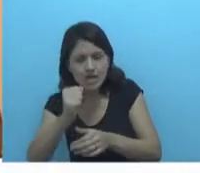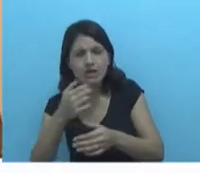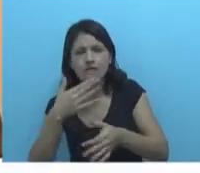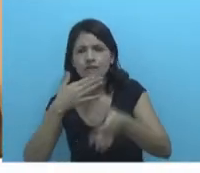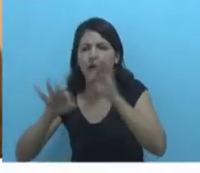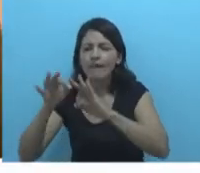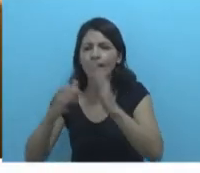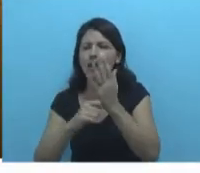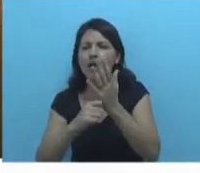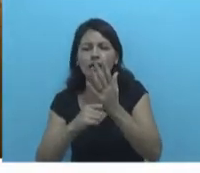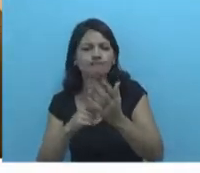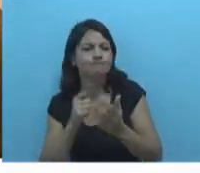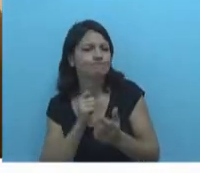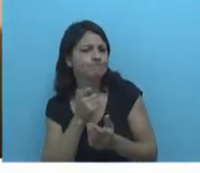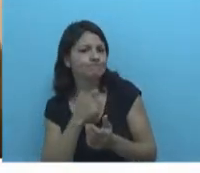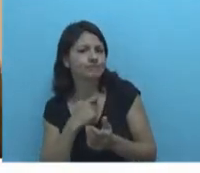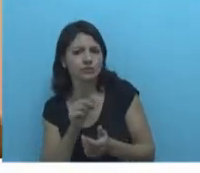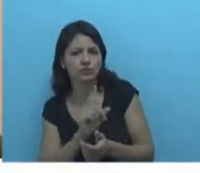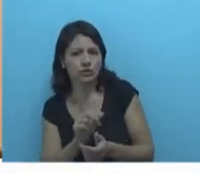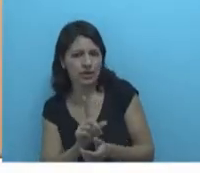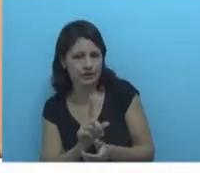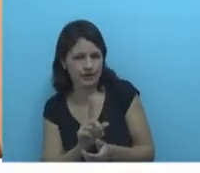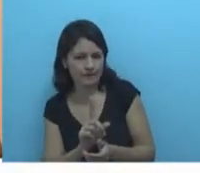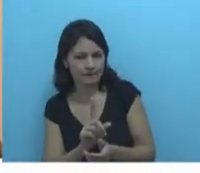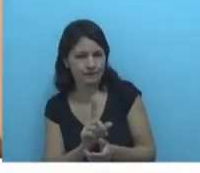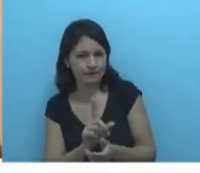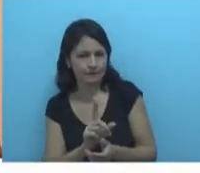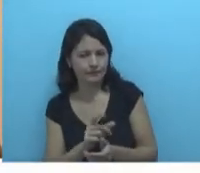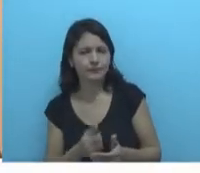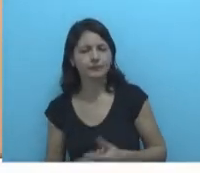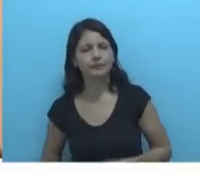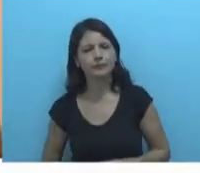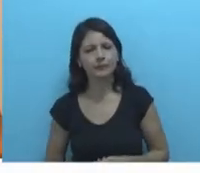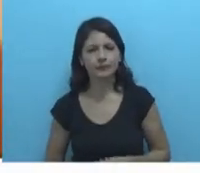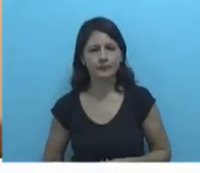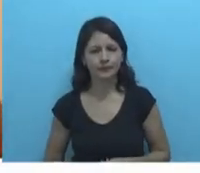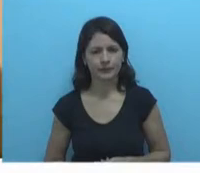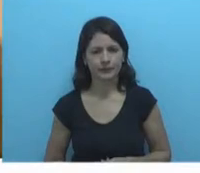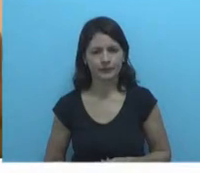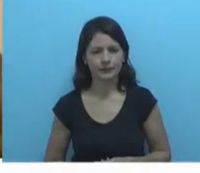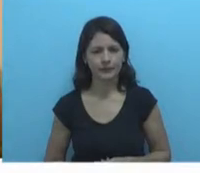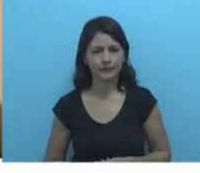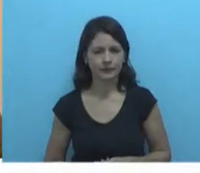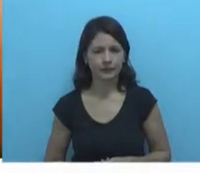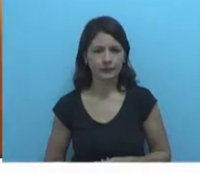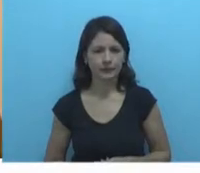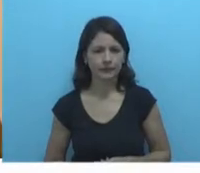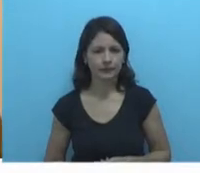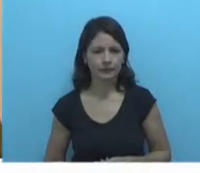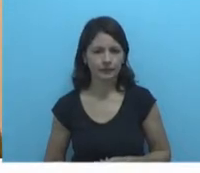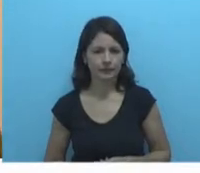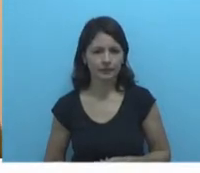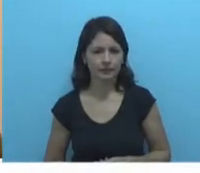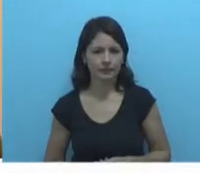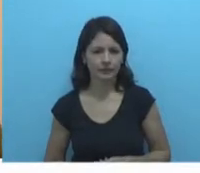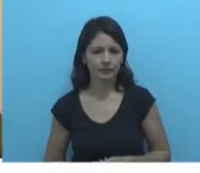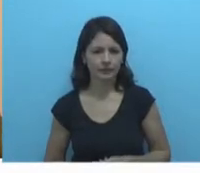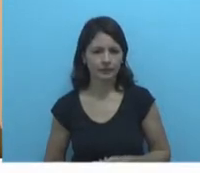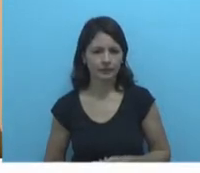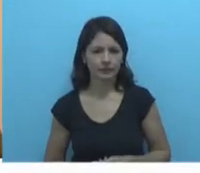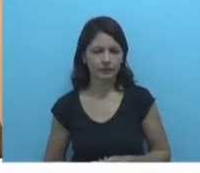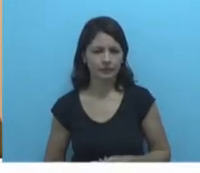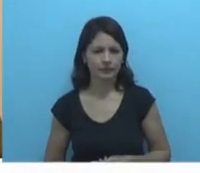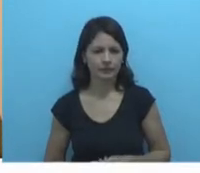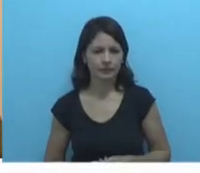magnitud. Porque además hay algunos datos que no digo que las justifican, pero yo también